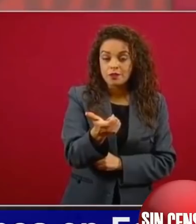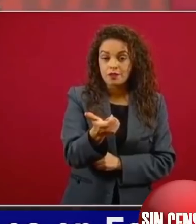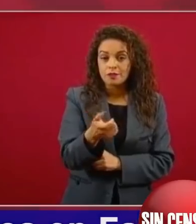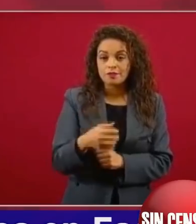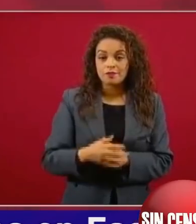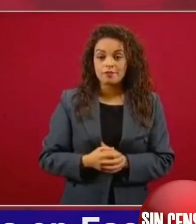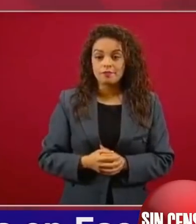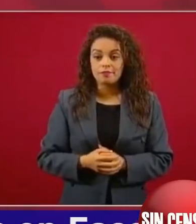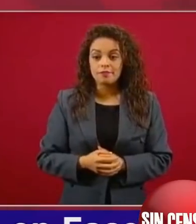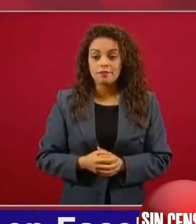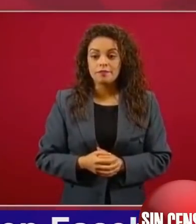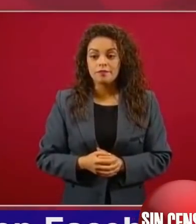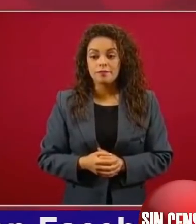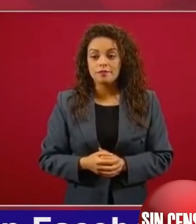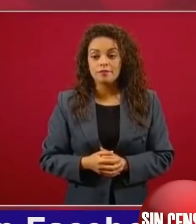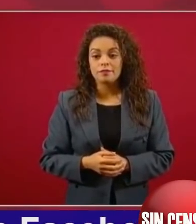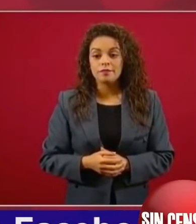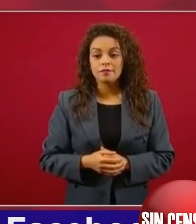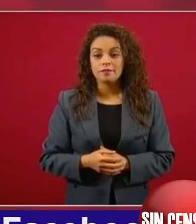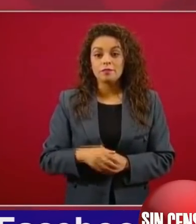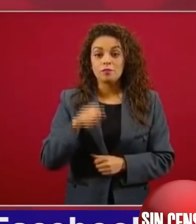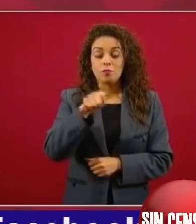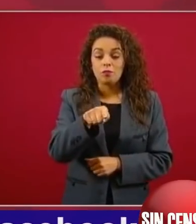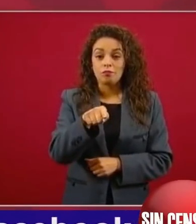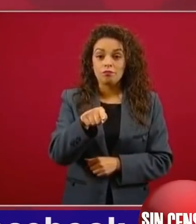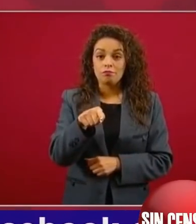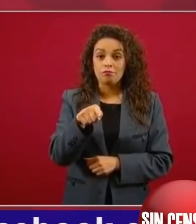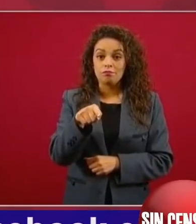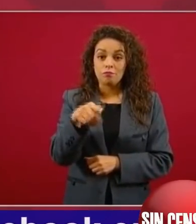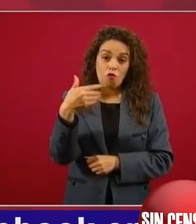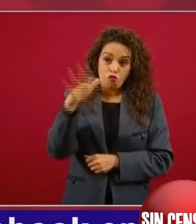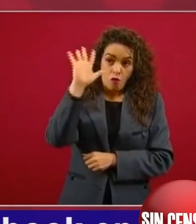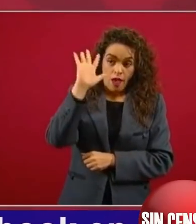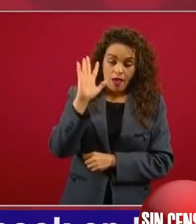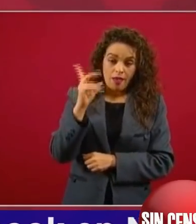y eres diputado o eras diputado